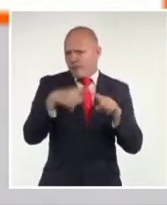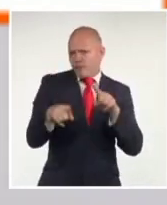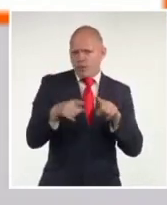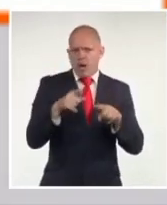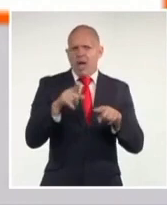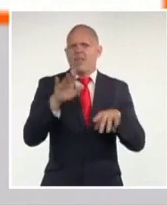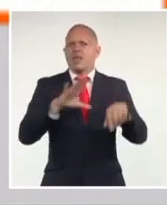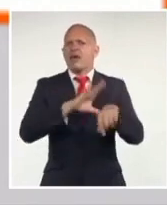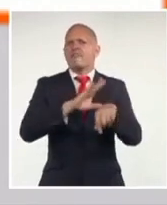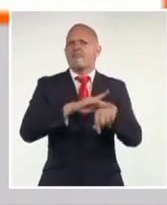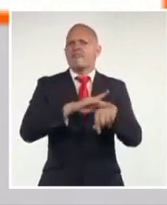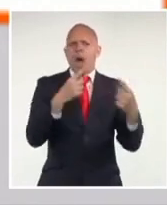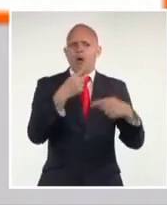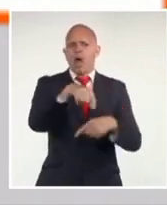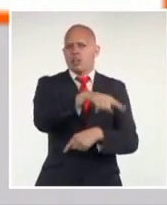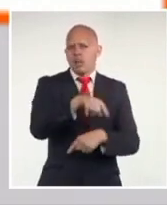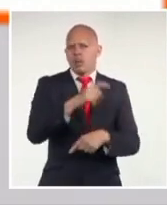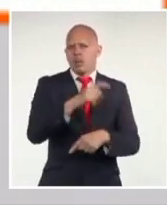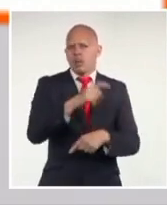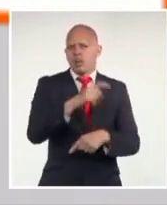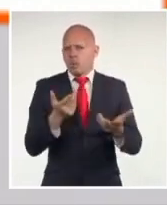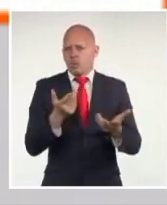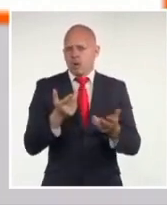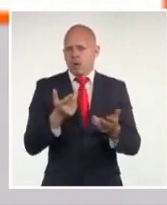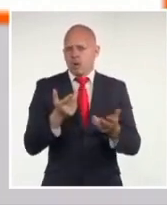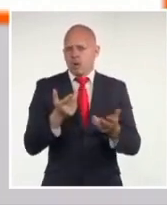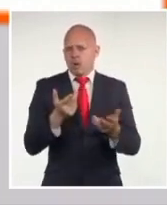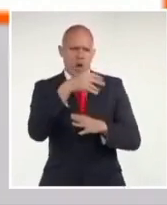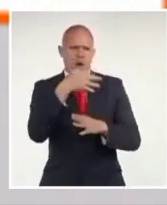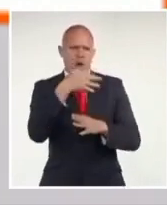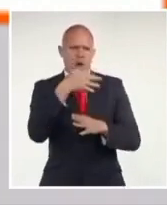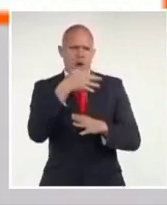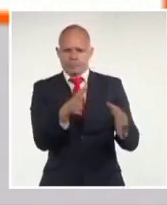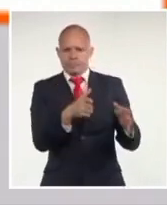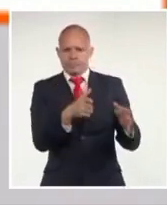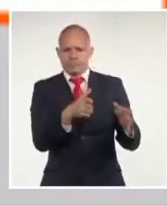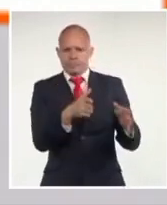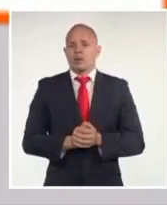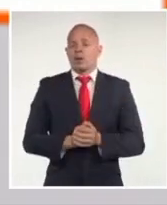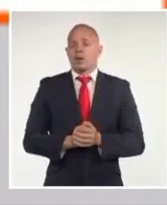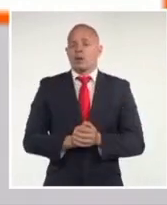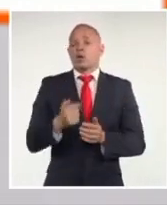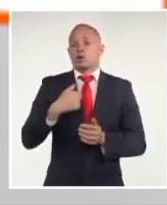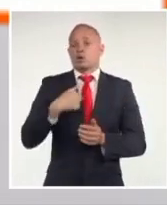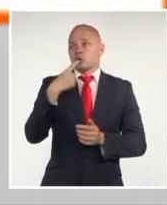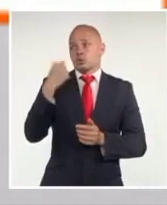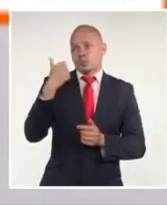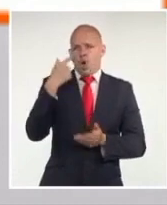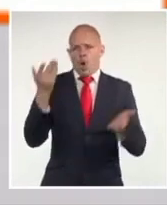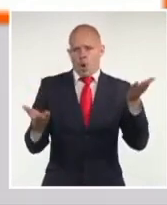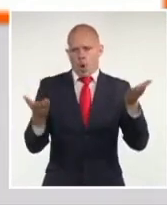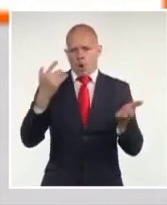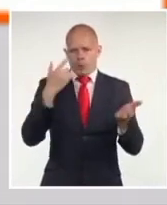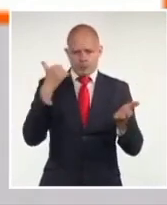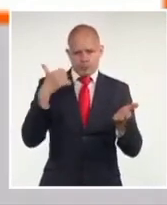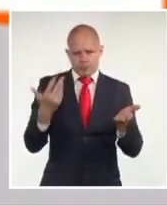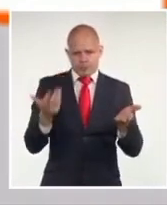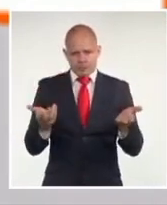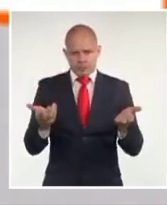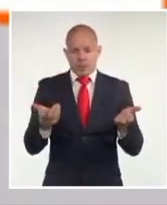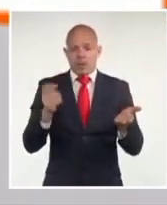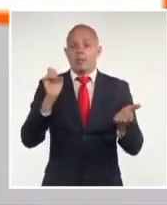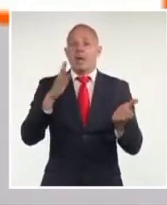Narciso, yo no me voy a pronunciar porque sé que él va a hablar ahí, pero lo que sí podemos decir, pusimos ahí en el